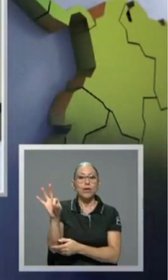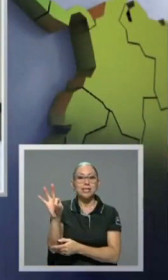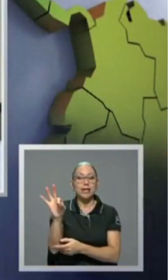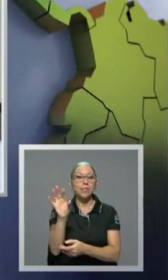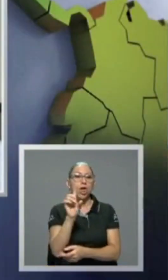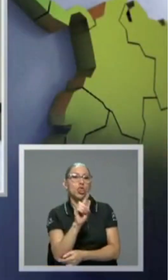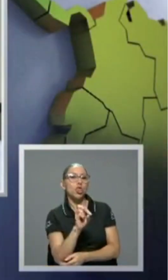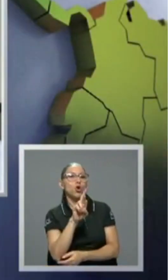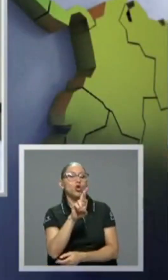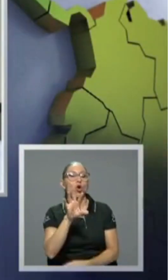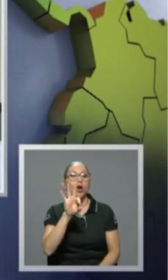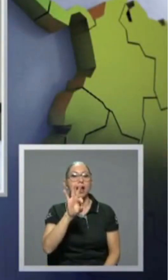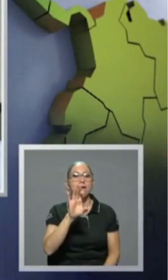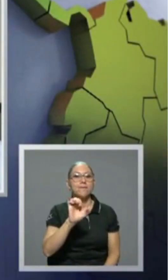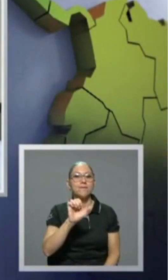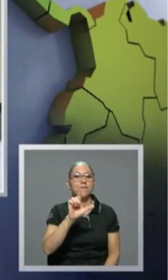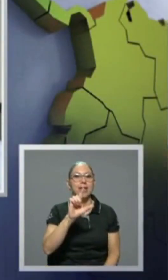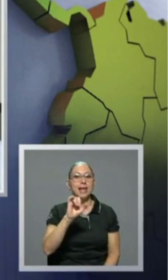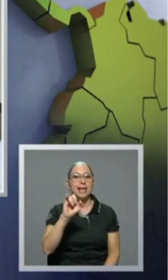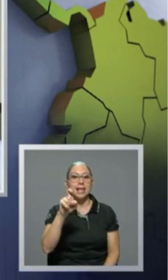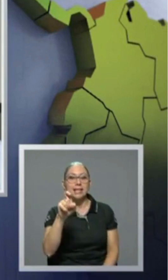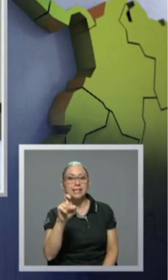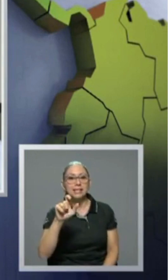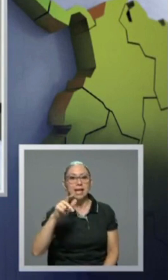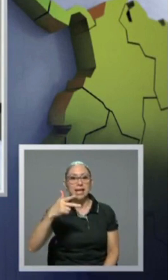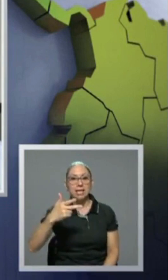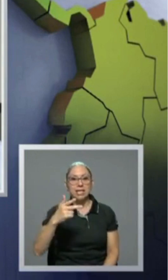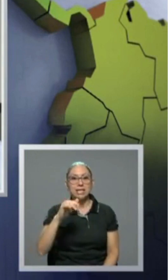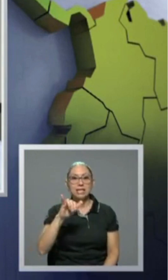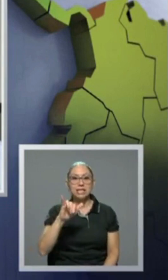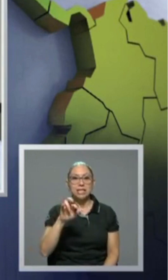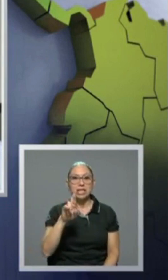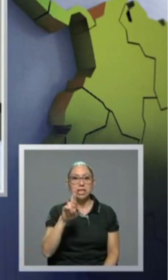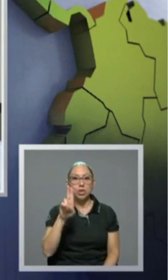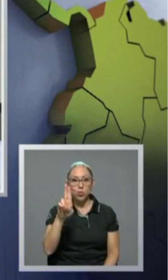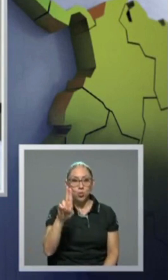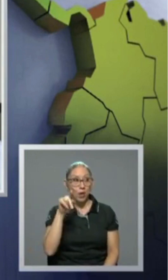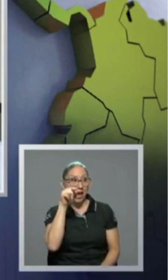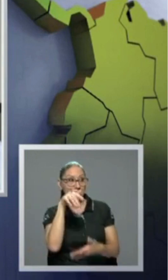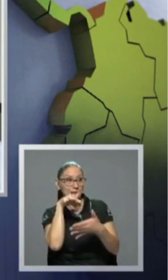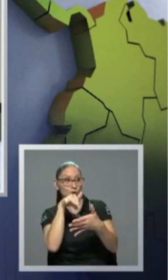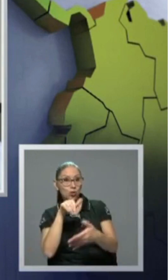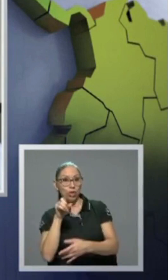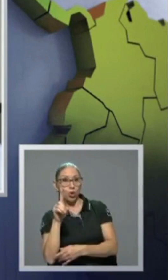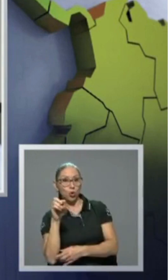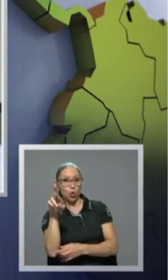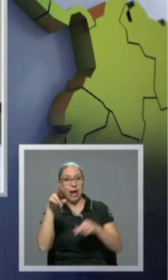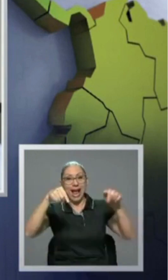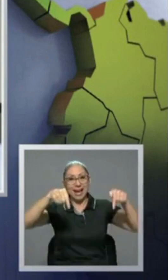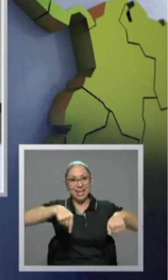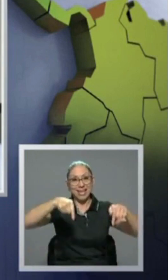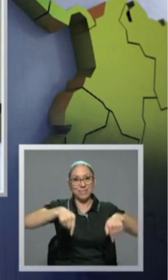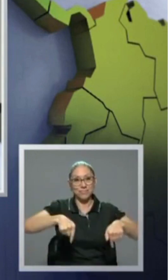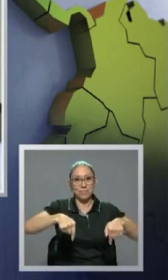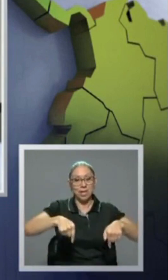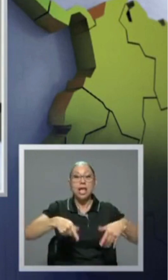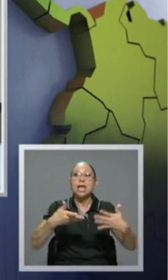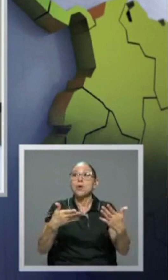Chirú hizo su doctorado aquí y tiene muy buenos amigos entre sus ex